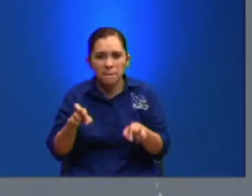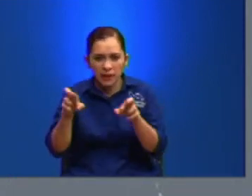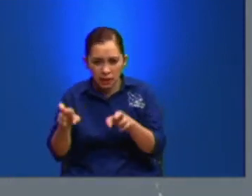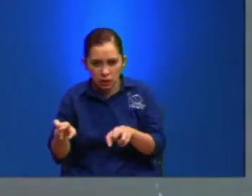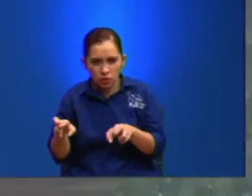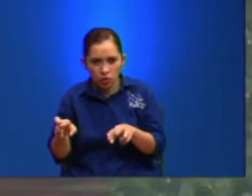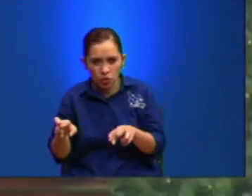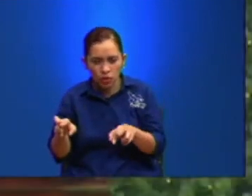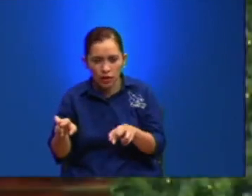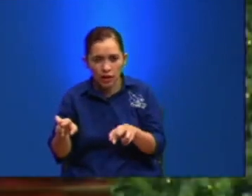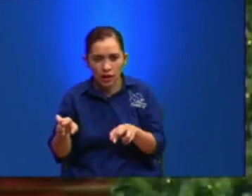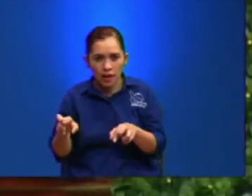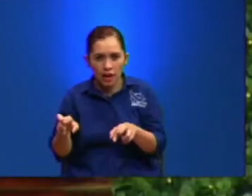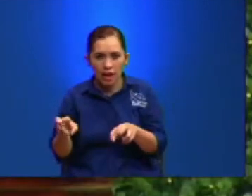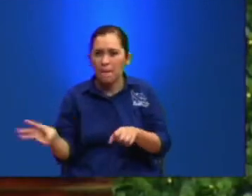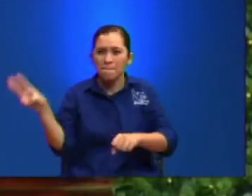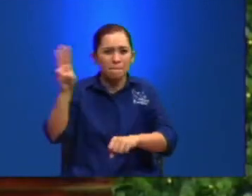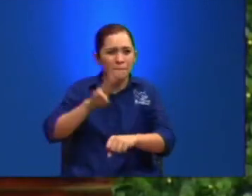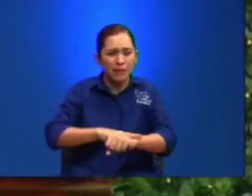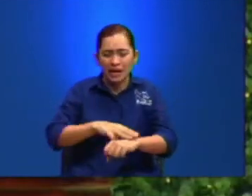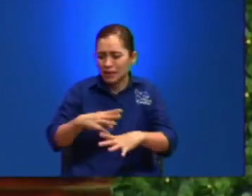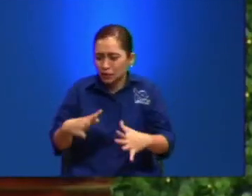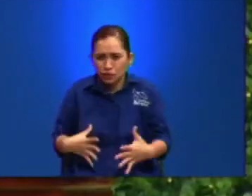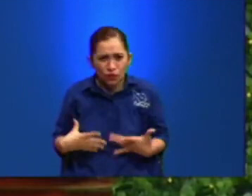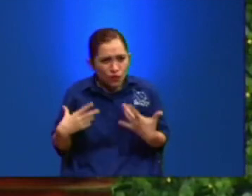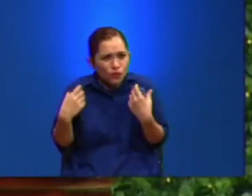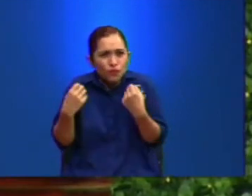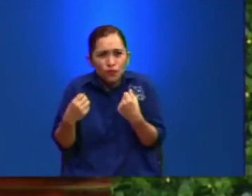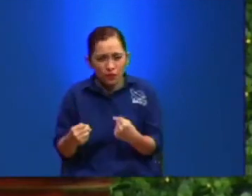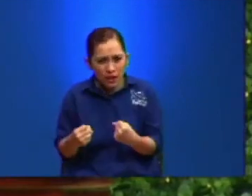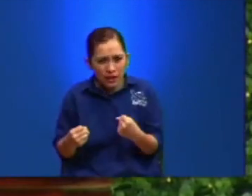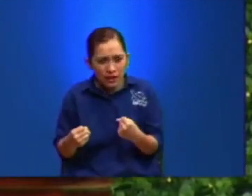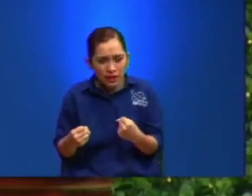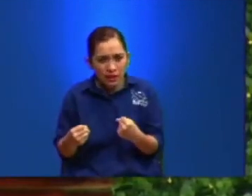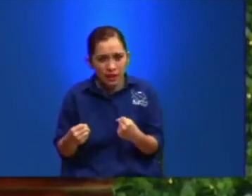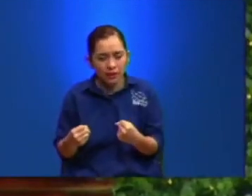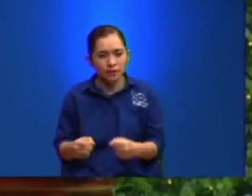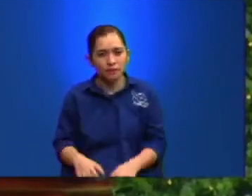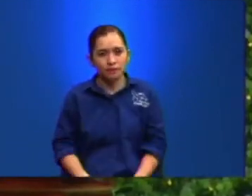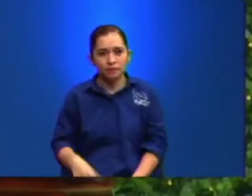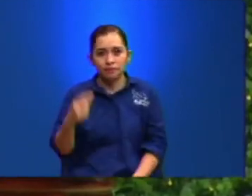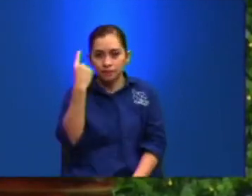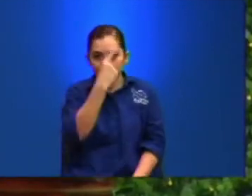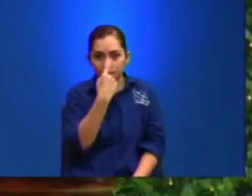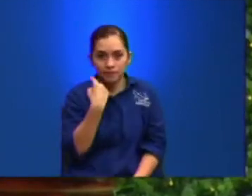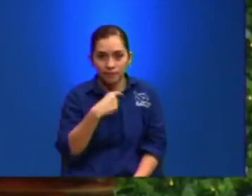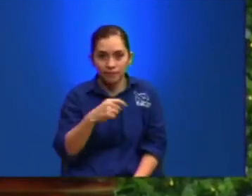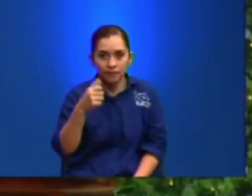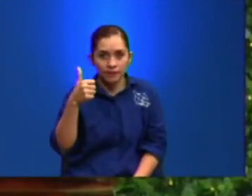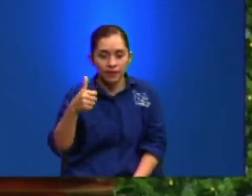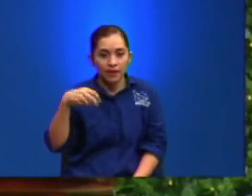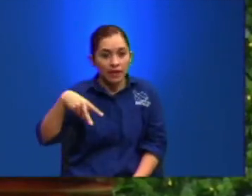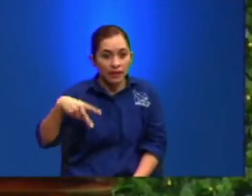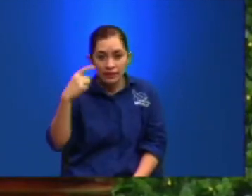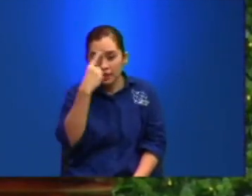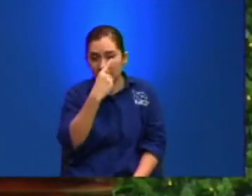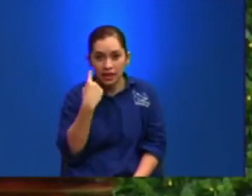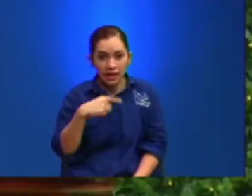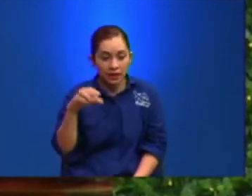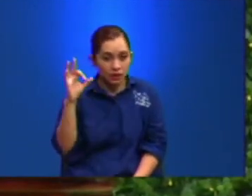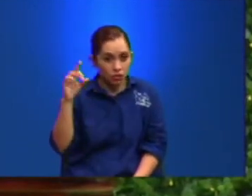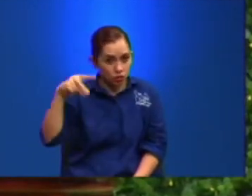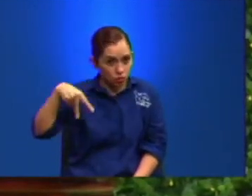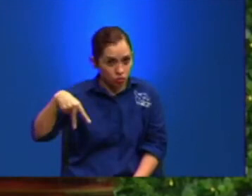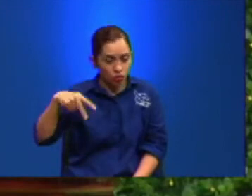poblado de tonga que sólo el poblado hermano en un hombre que había logrado matar a mil hombres solito solito en contra